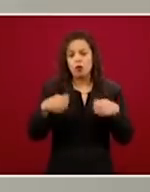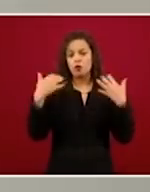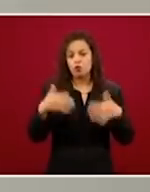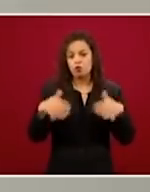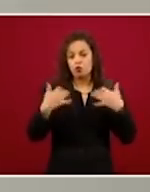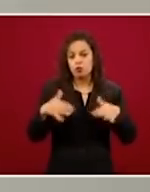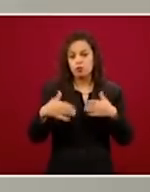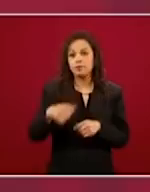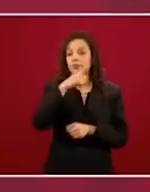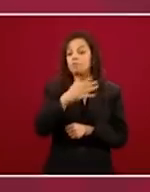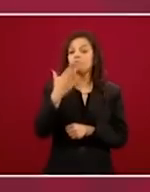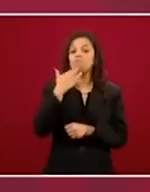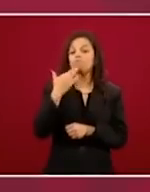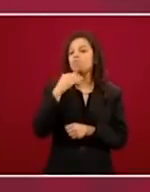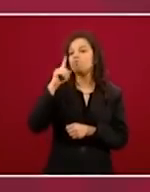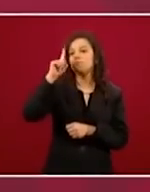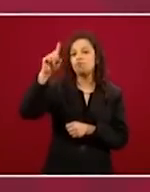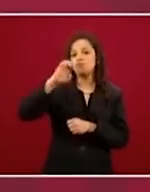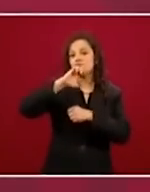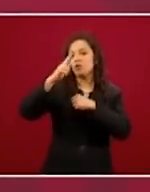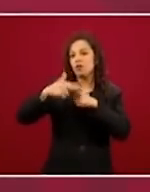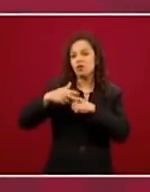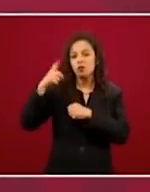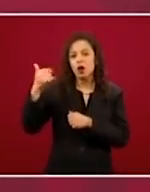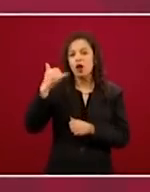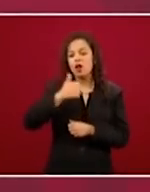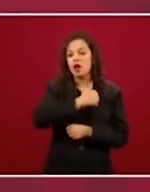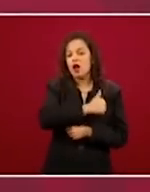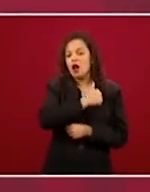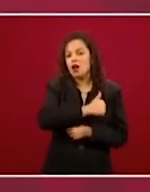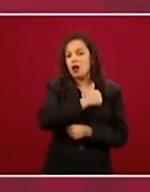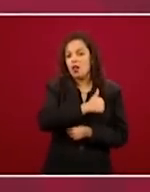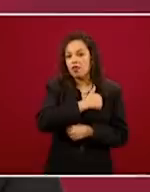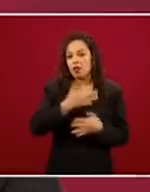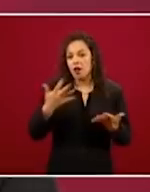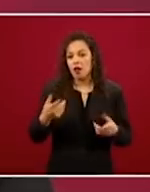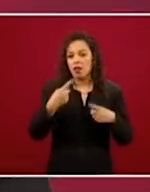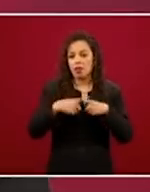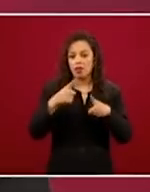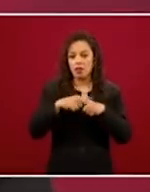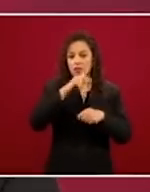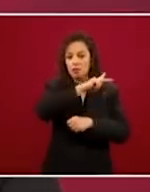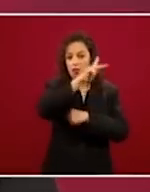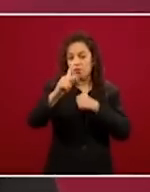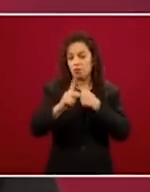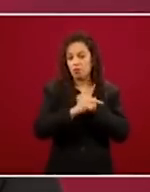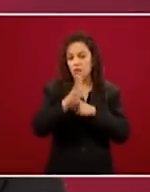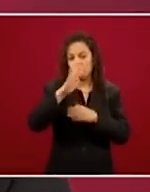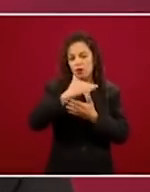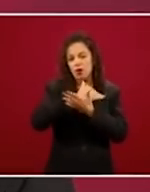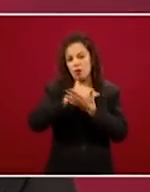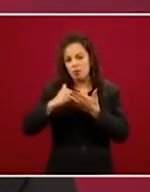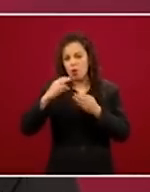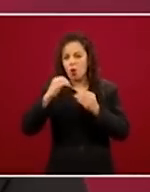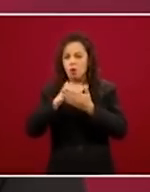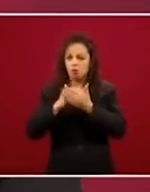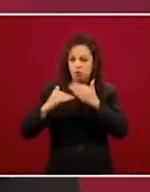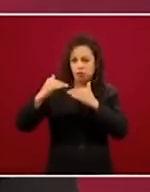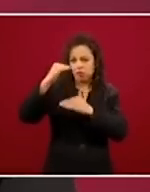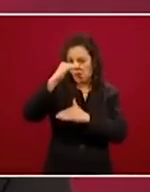canadá y que no tiene casi ninguno de los países de ingresos medios altos o altos